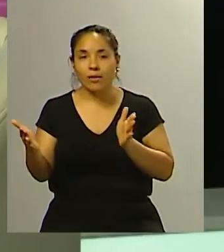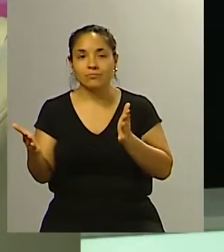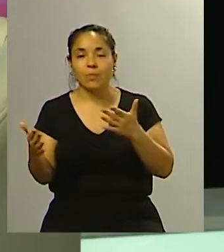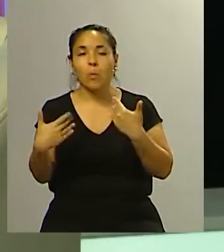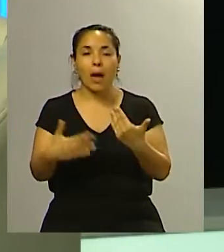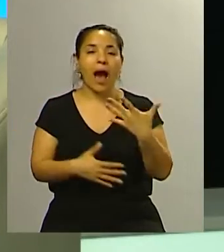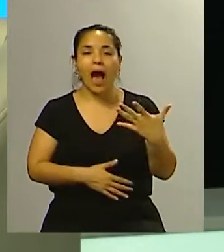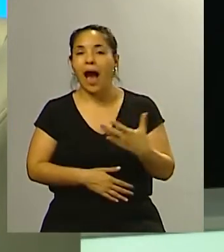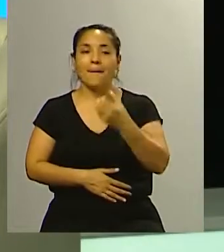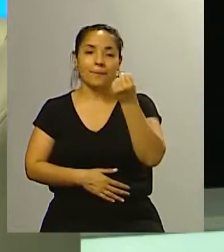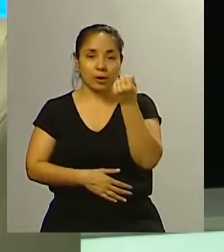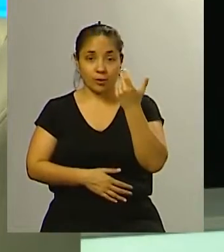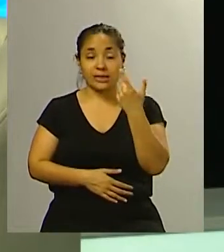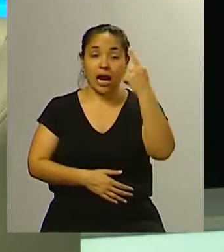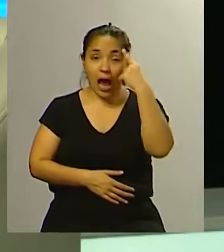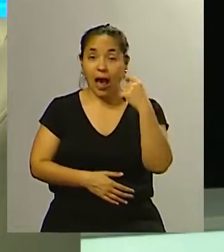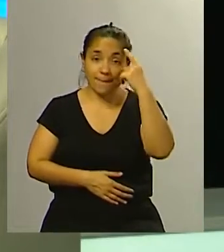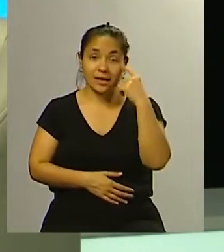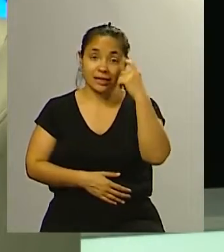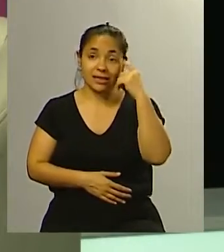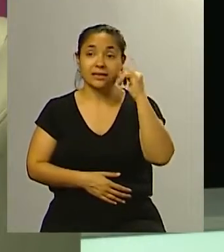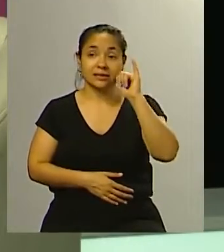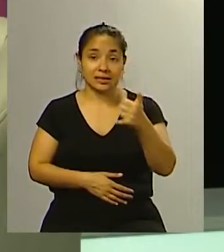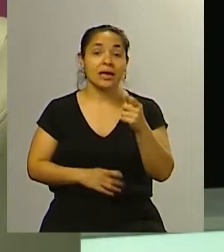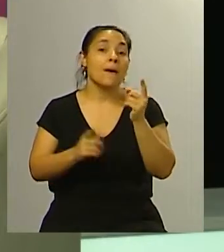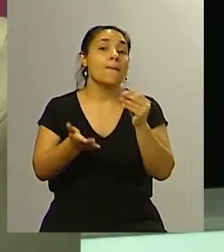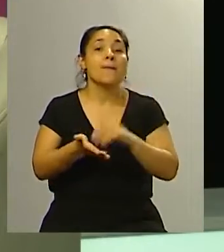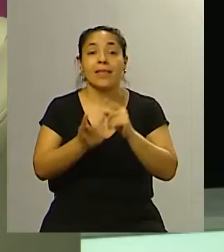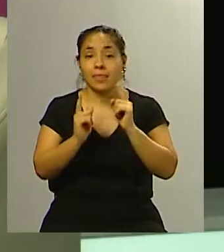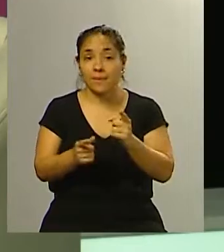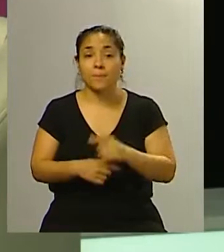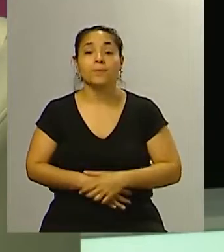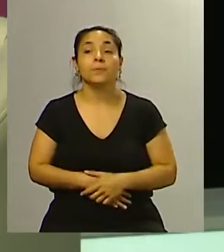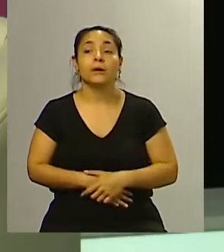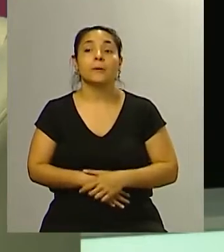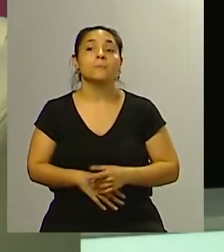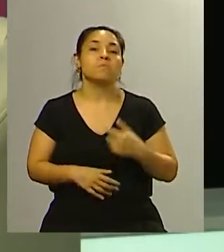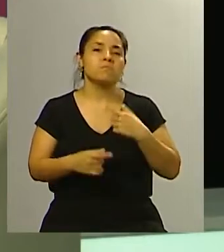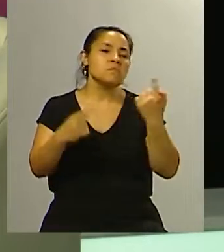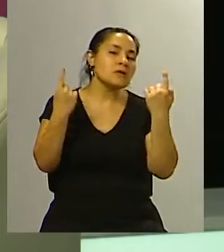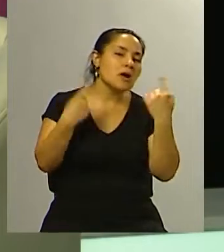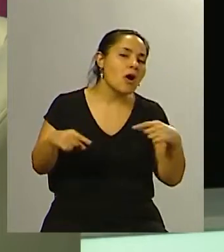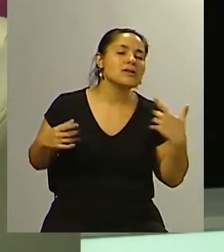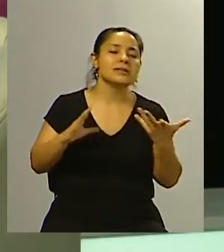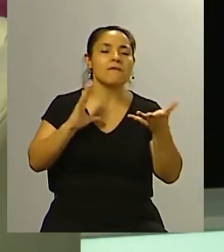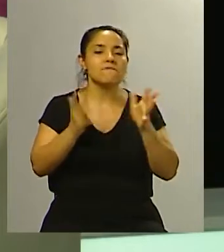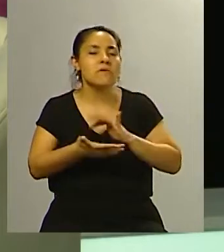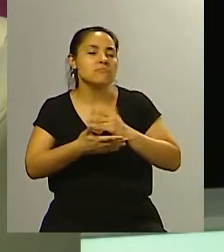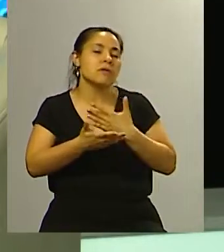aproveche desde el aprendizaje propiamente dicho, pero también desde estas rutinas y estas formas